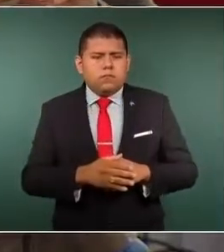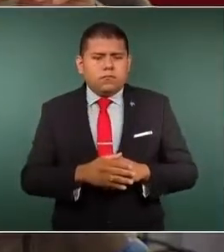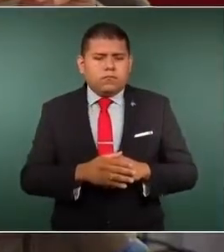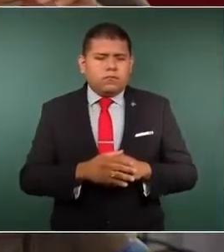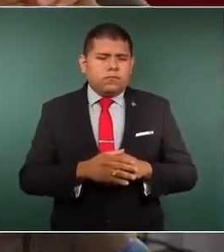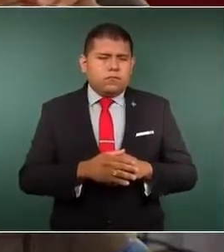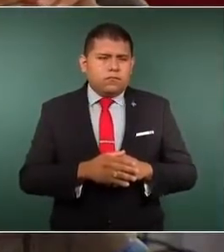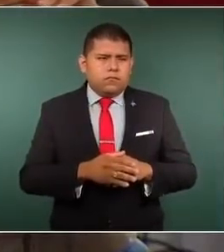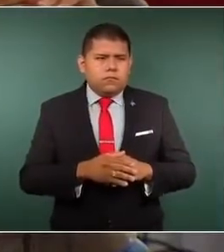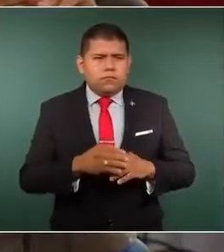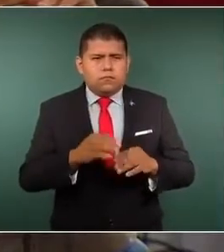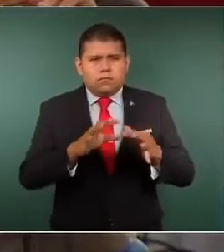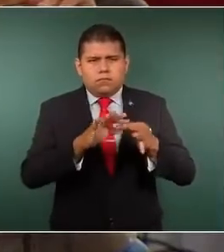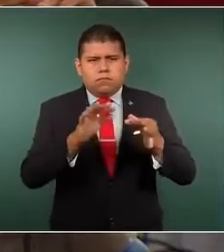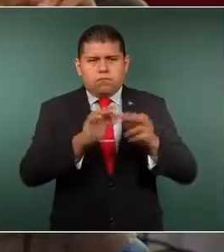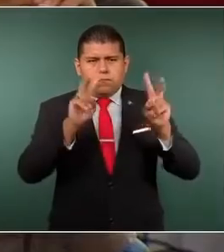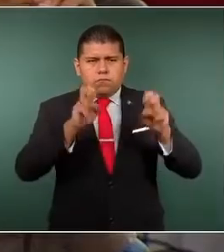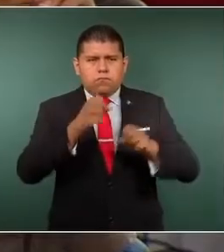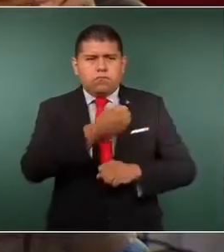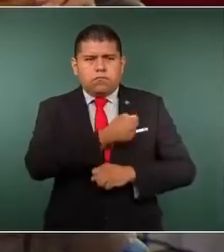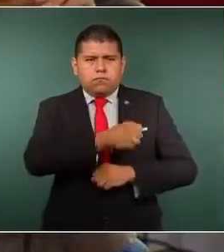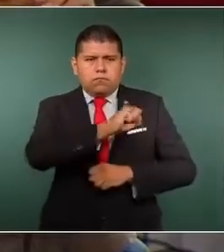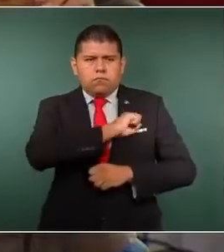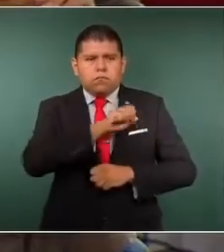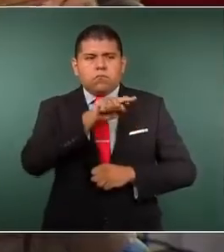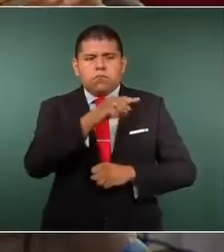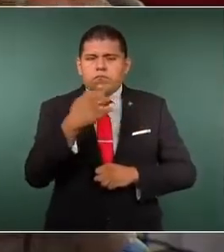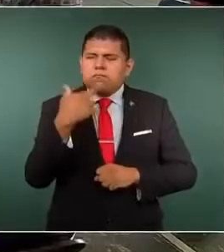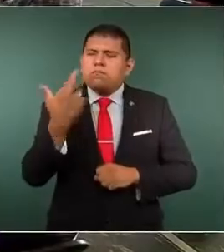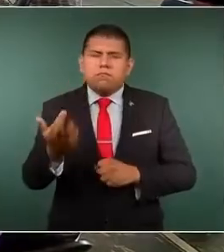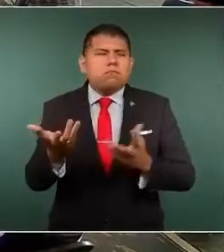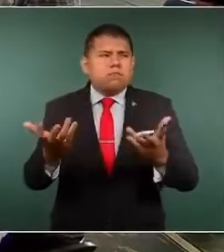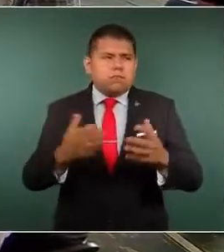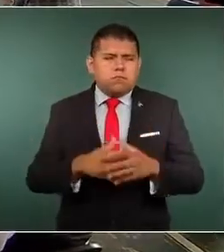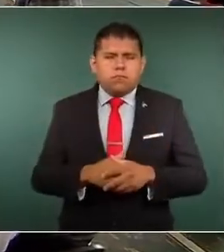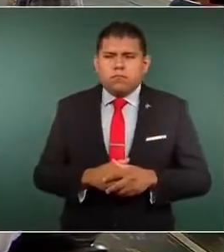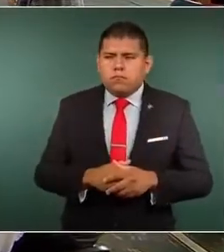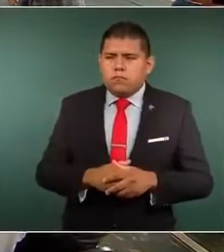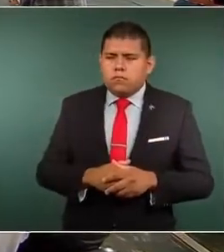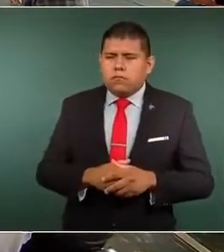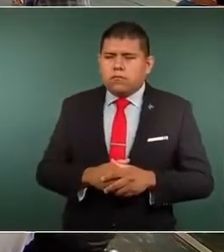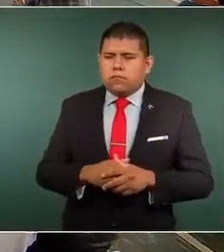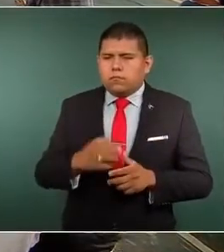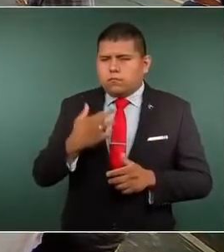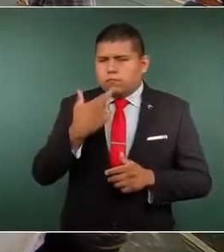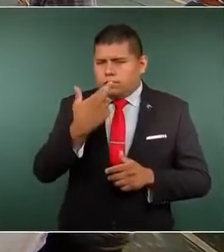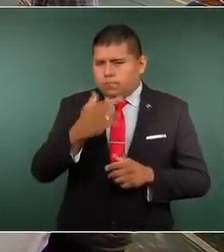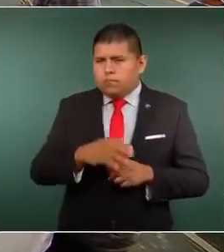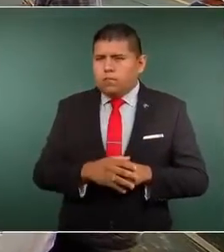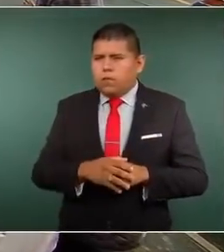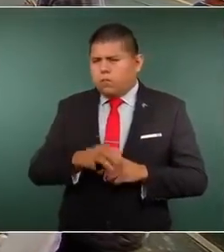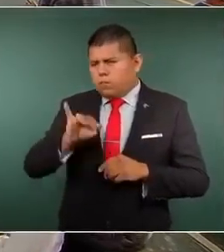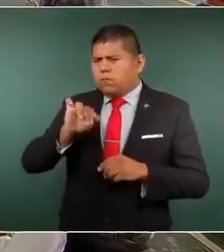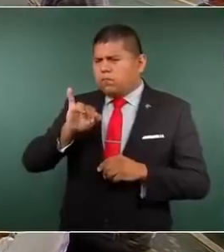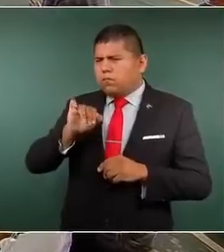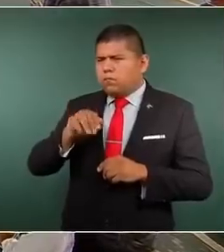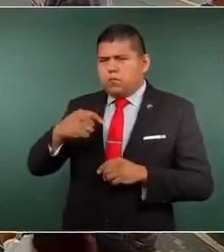discurso en materia de salud presidente que les responde a los gobernadores todos los días